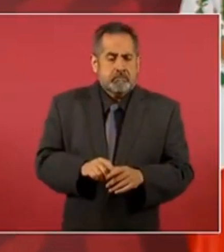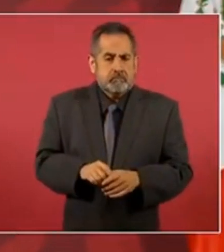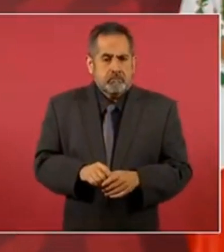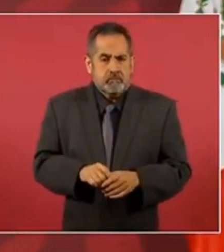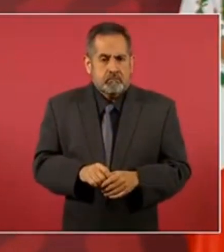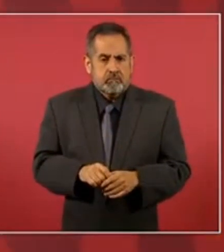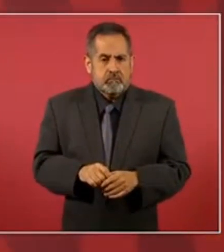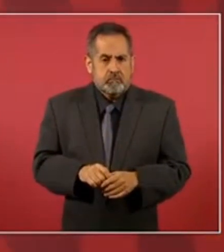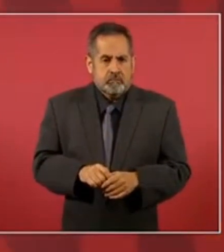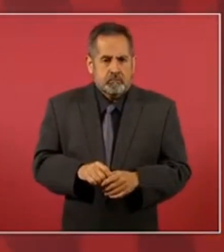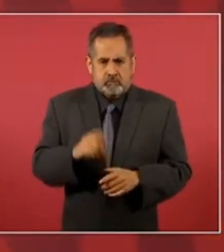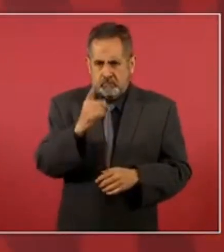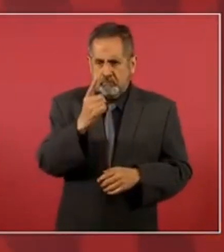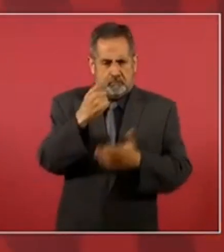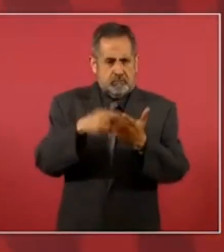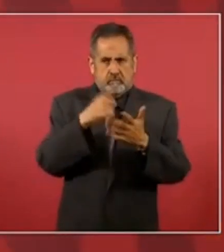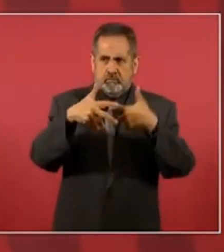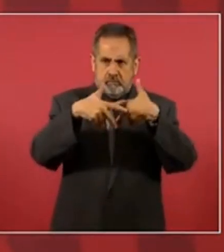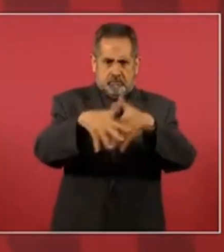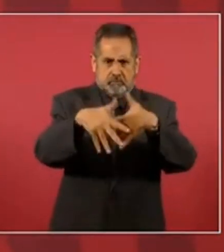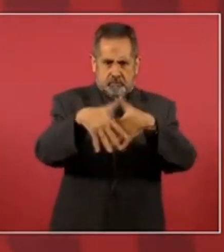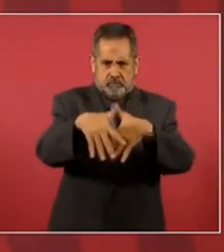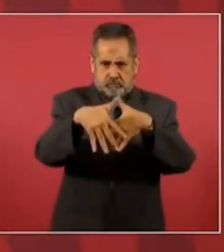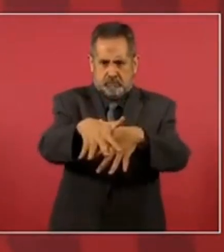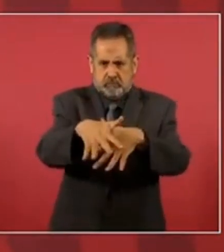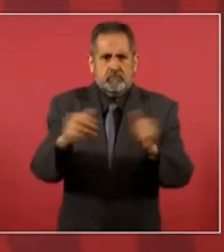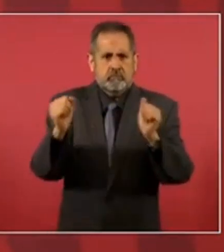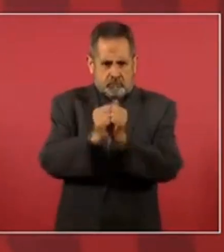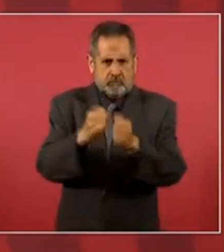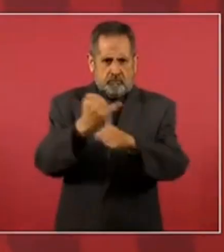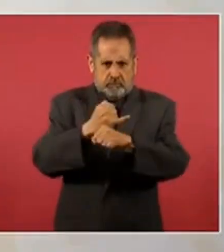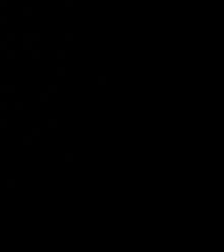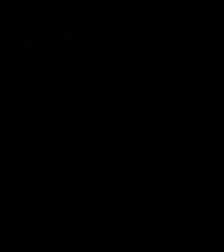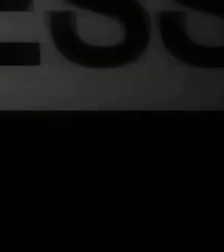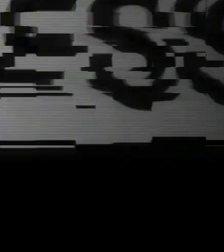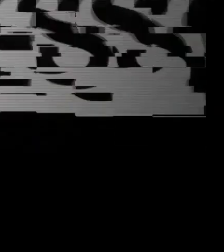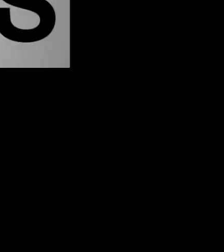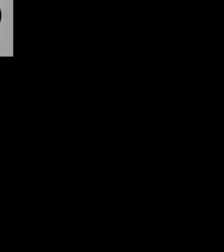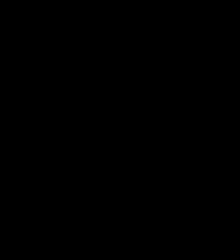Uno nada más. La marcha, sí, nada más. Sí, marcha e informe. Marcha y el informe.